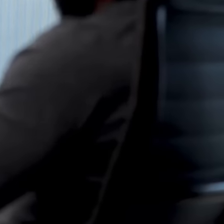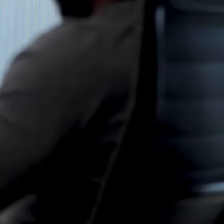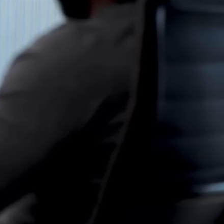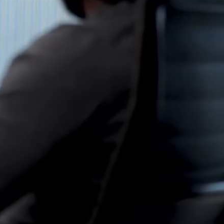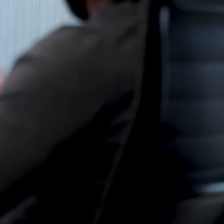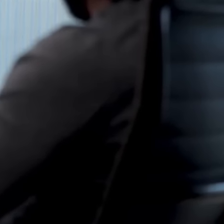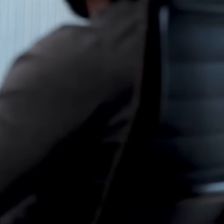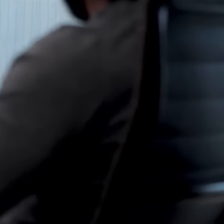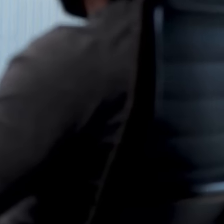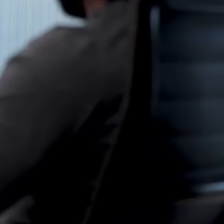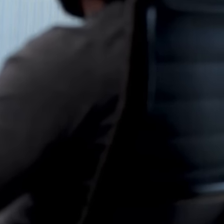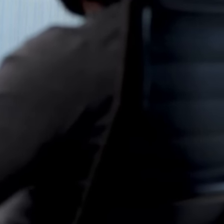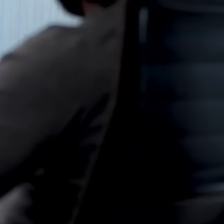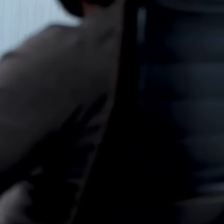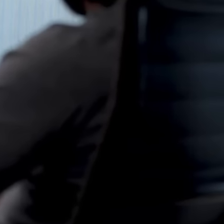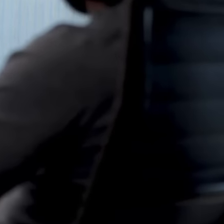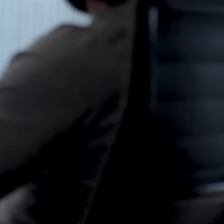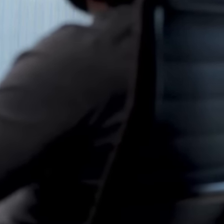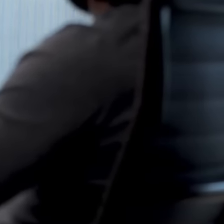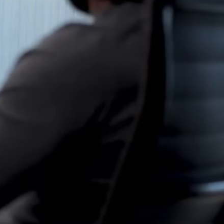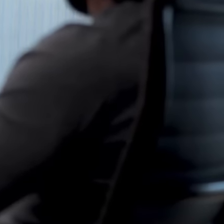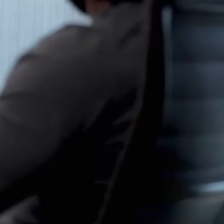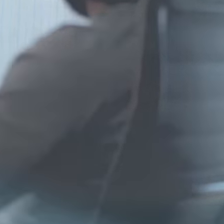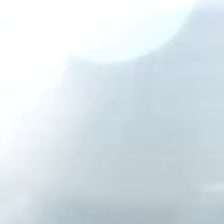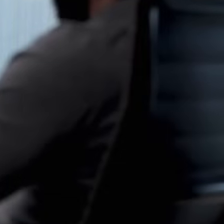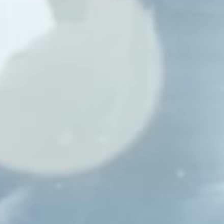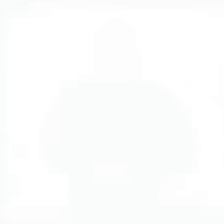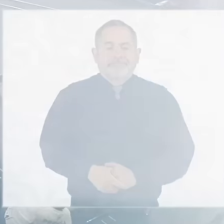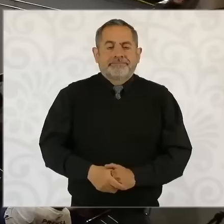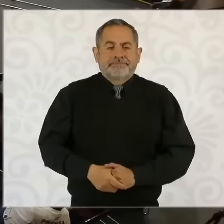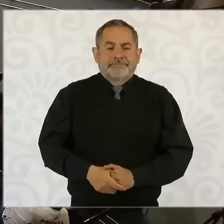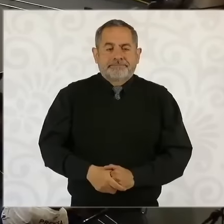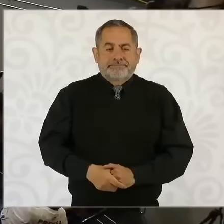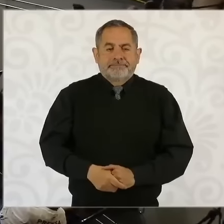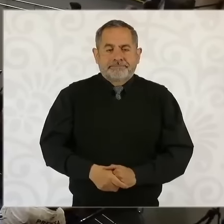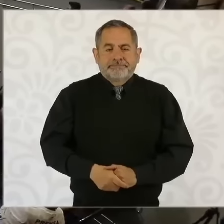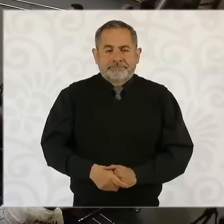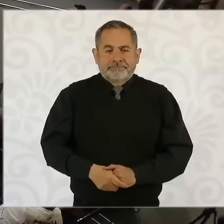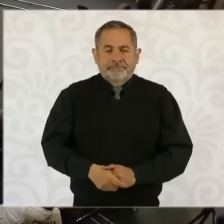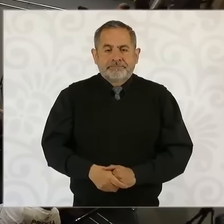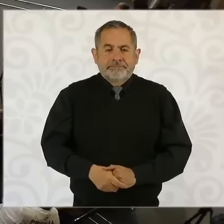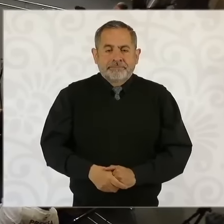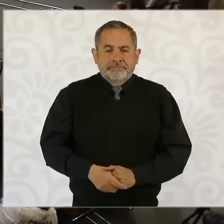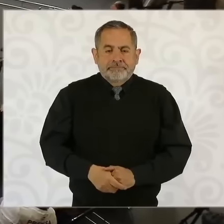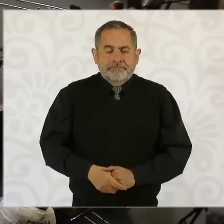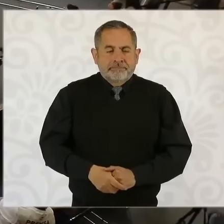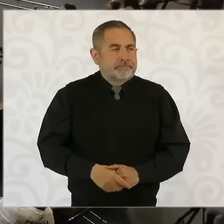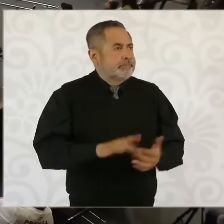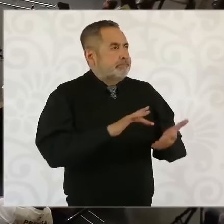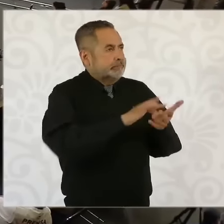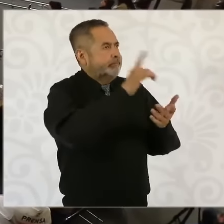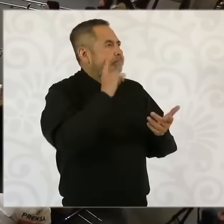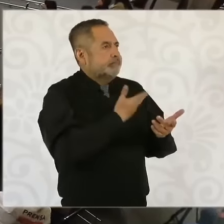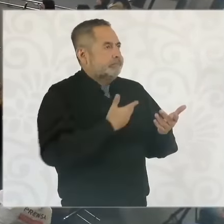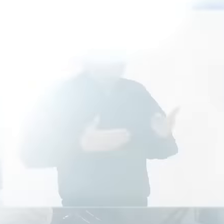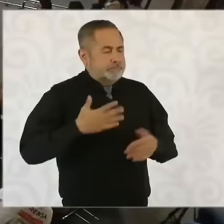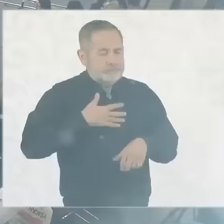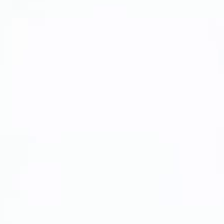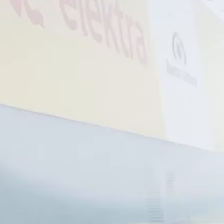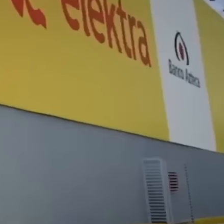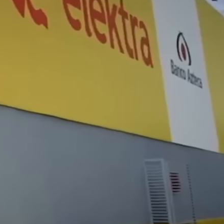Se le cae la mina de oro a Ricardo Salinas Pliego. Hoy, a través de la Conferencia del Pueblo en Palacio Nacional, la presidenta revela